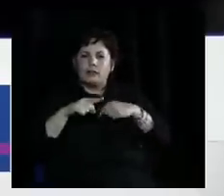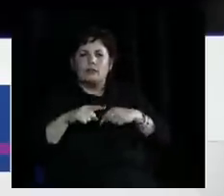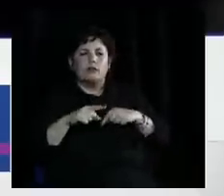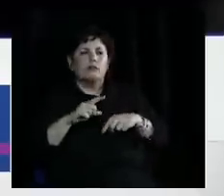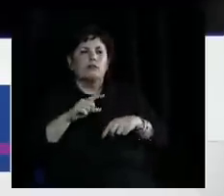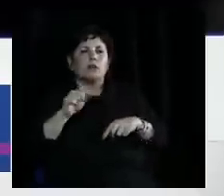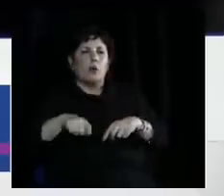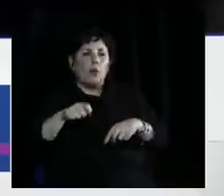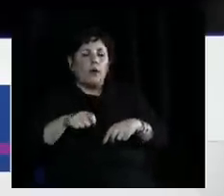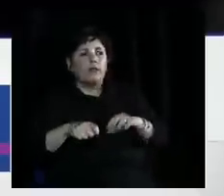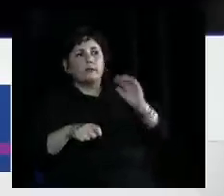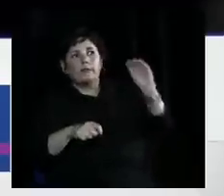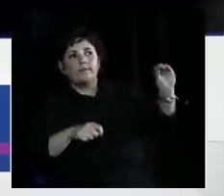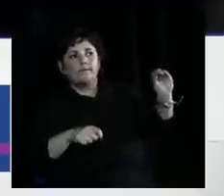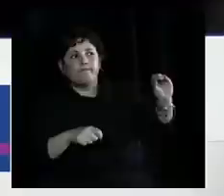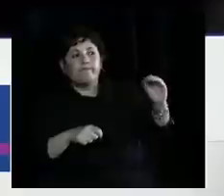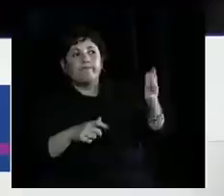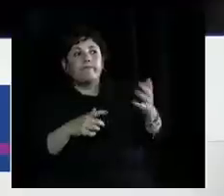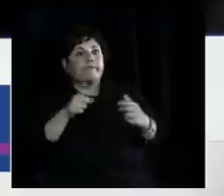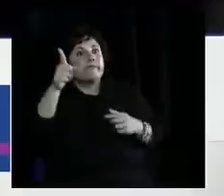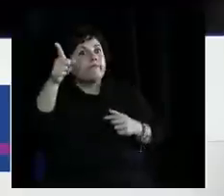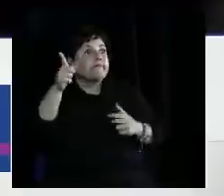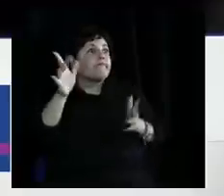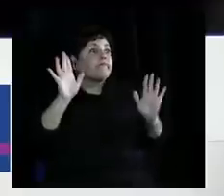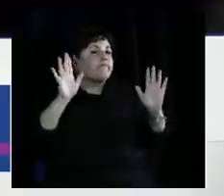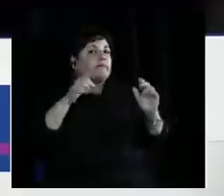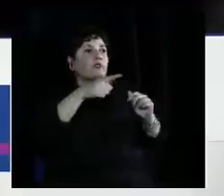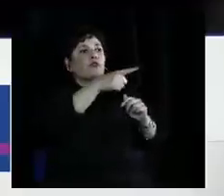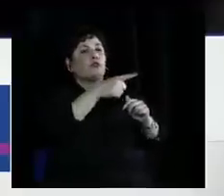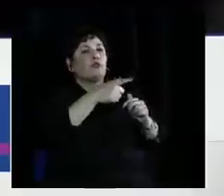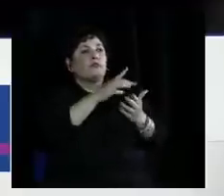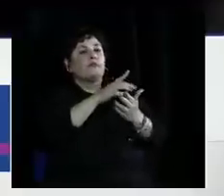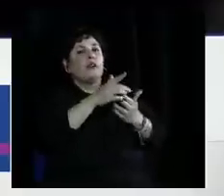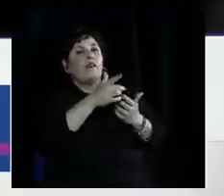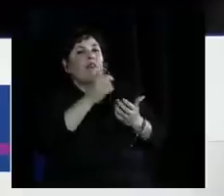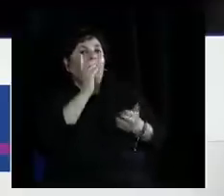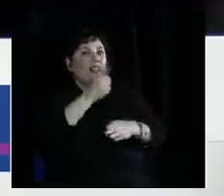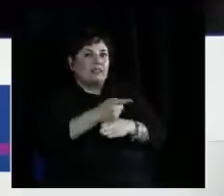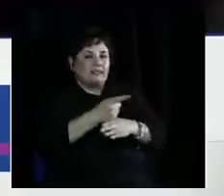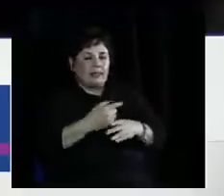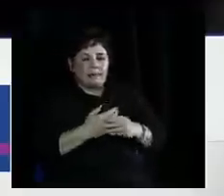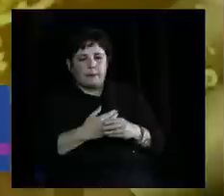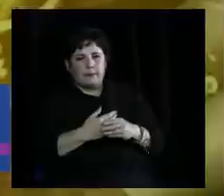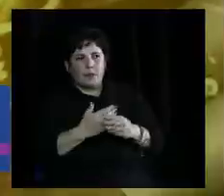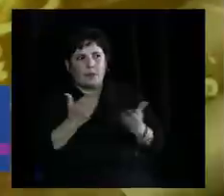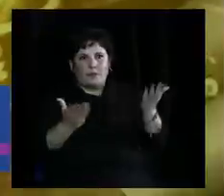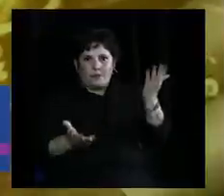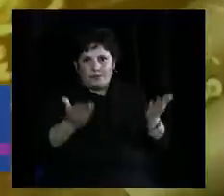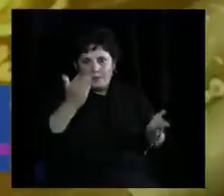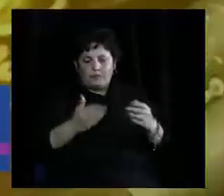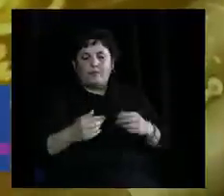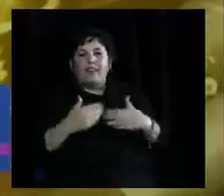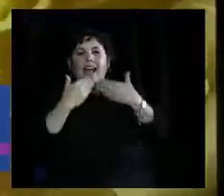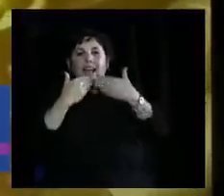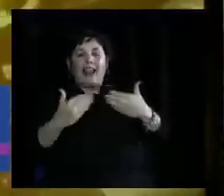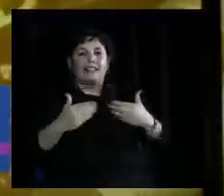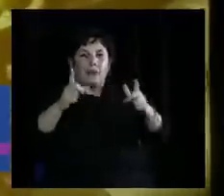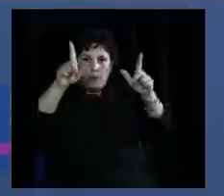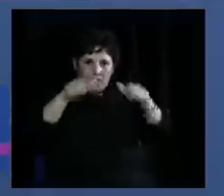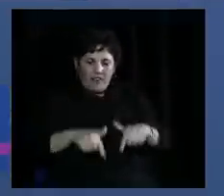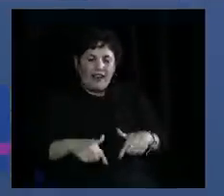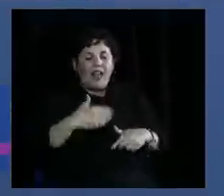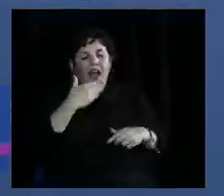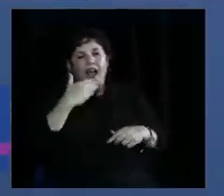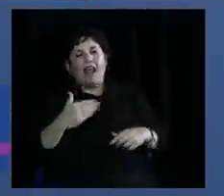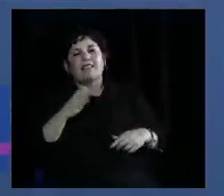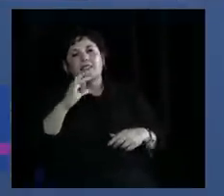el Poder Legislativo y el Poder Judicial, oficien como contrapeso. Muchas gracias, Fabián Werner, por habernos acompañado. Muchas gracias,